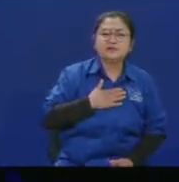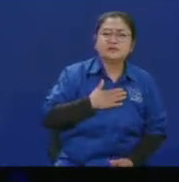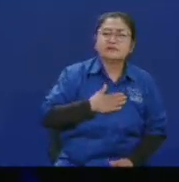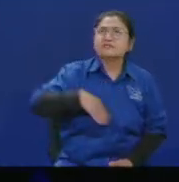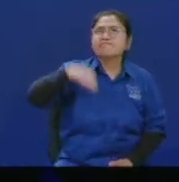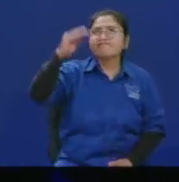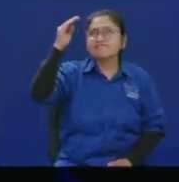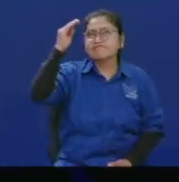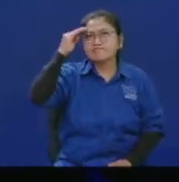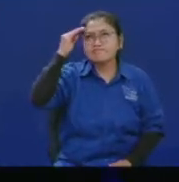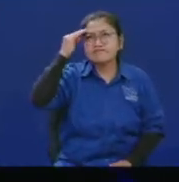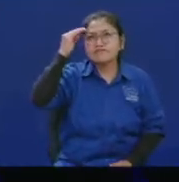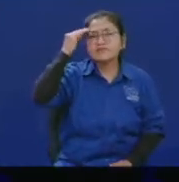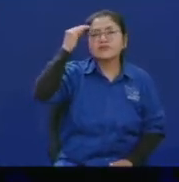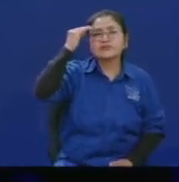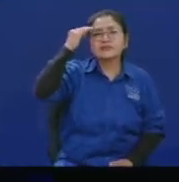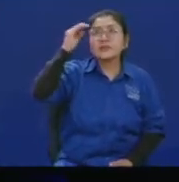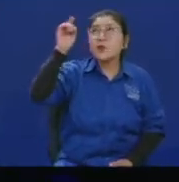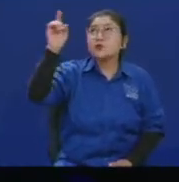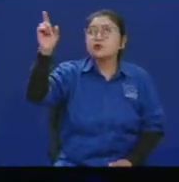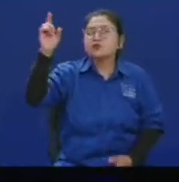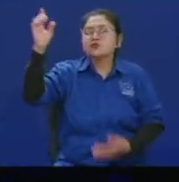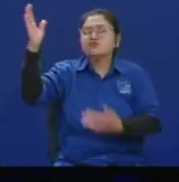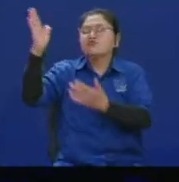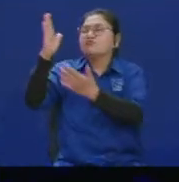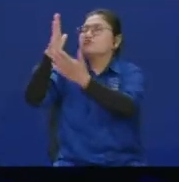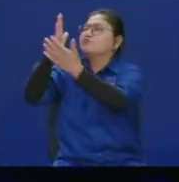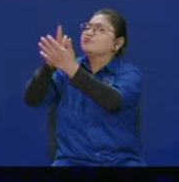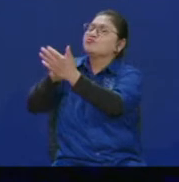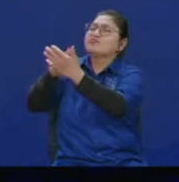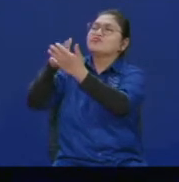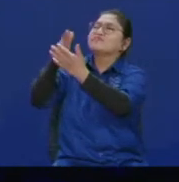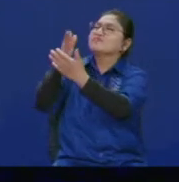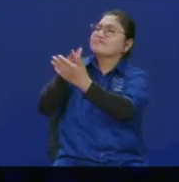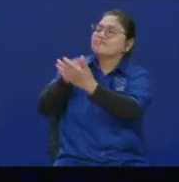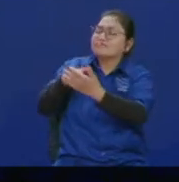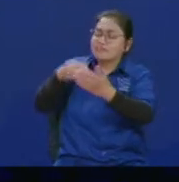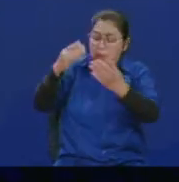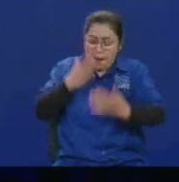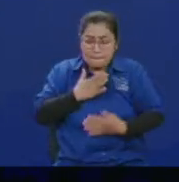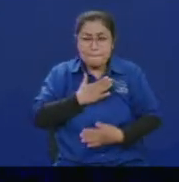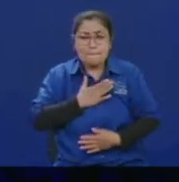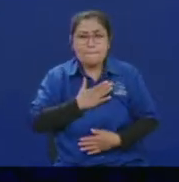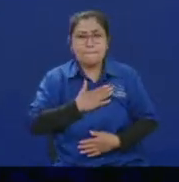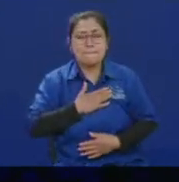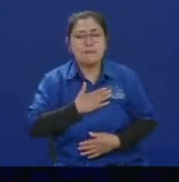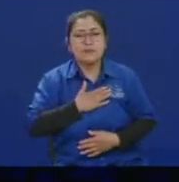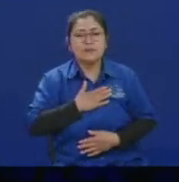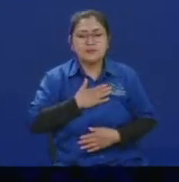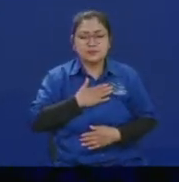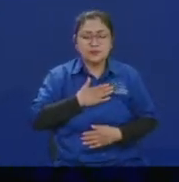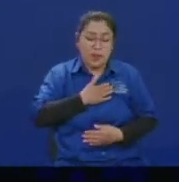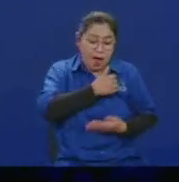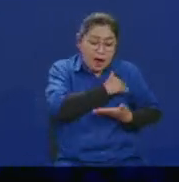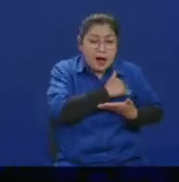sabes cómo conquistarle a cualquier el